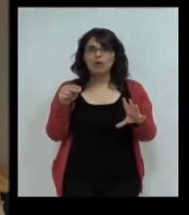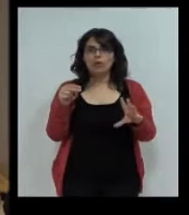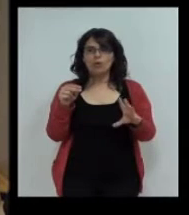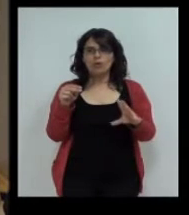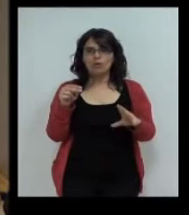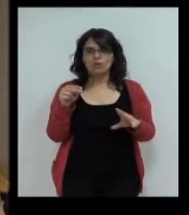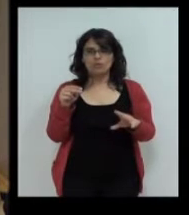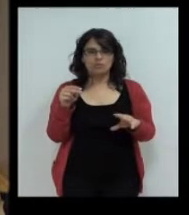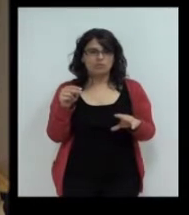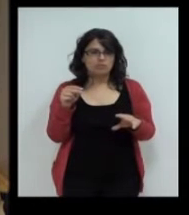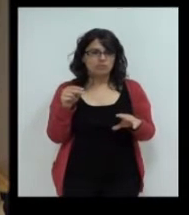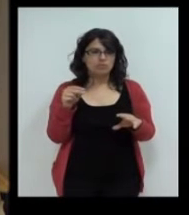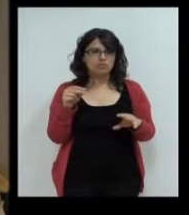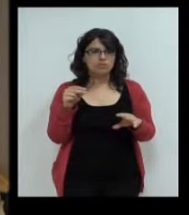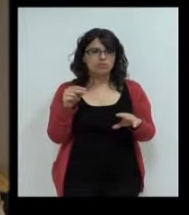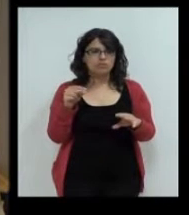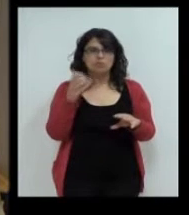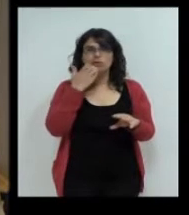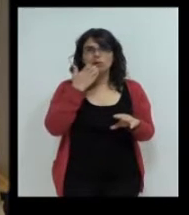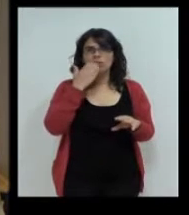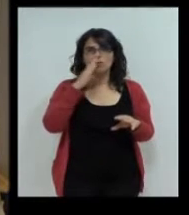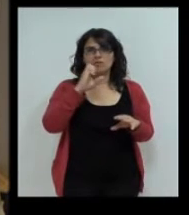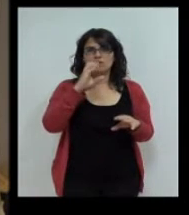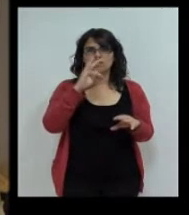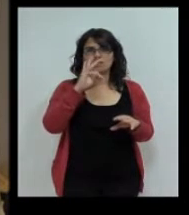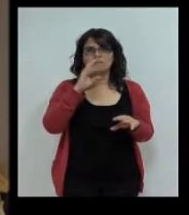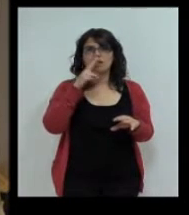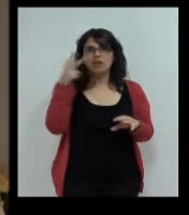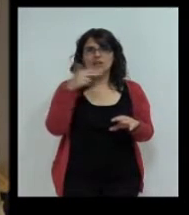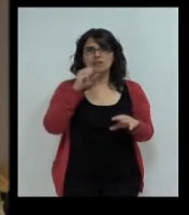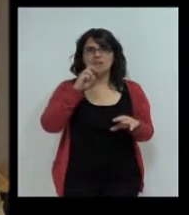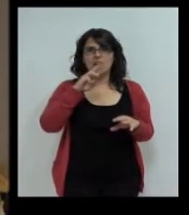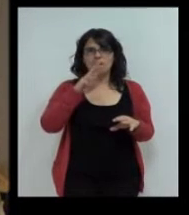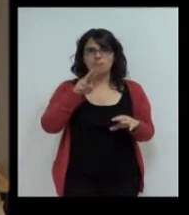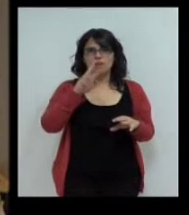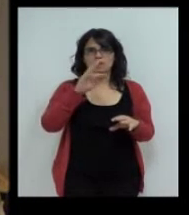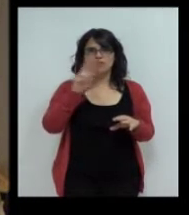en lo que se conoce como Catch-up TV, ¿no? En televisión a la carta.